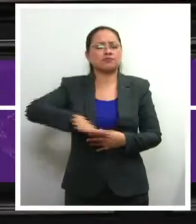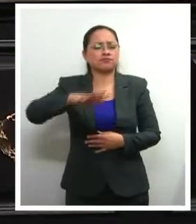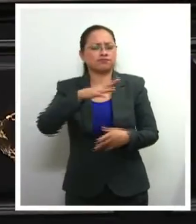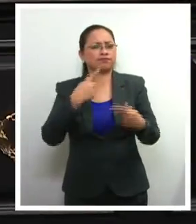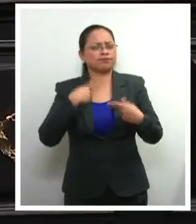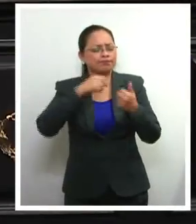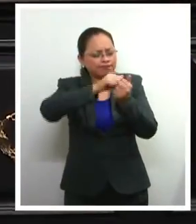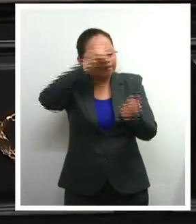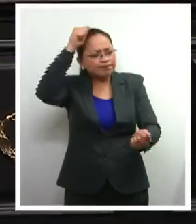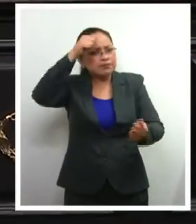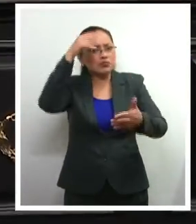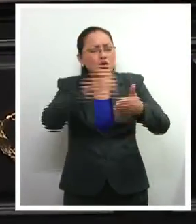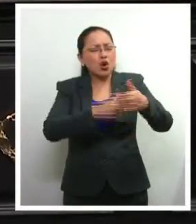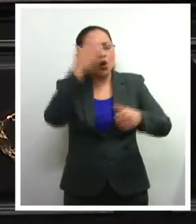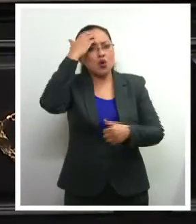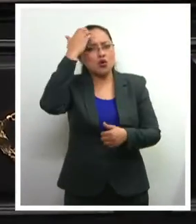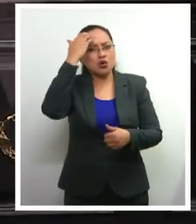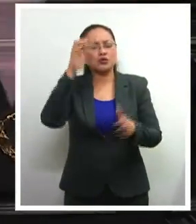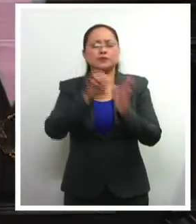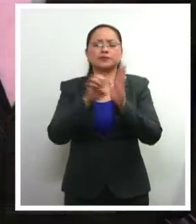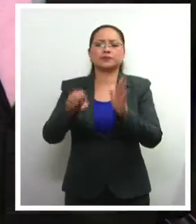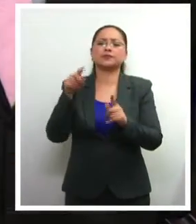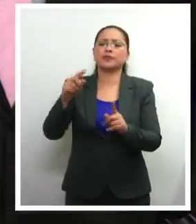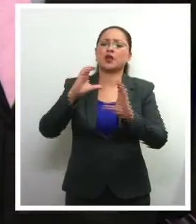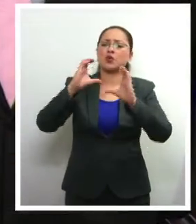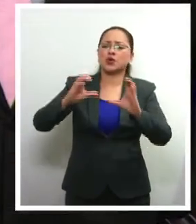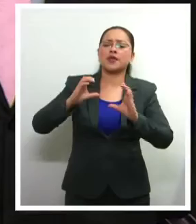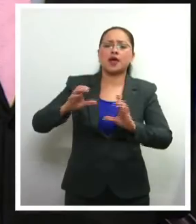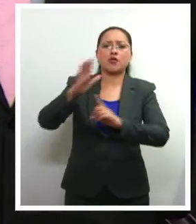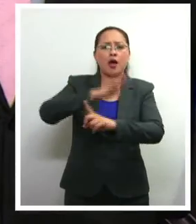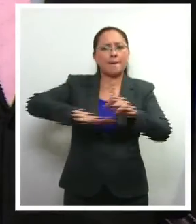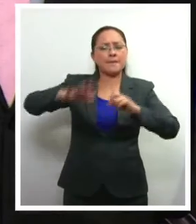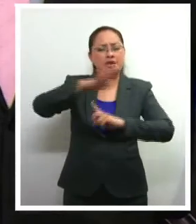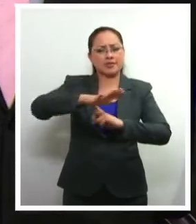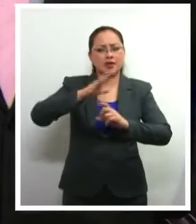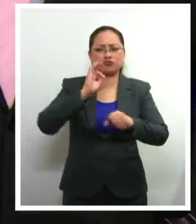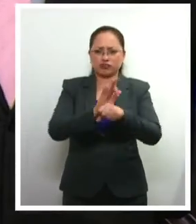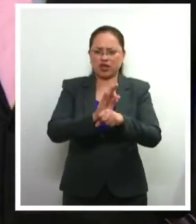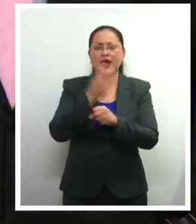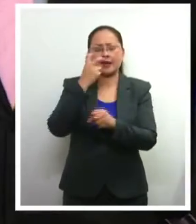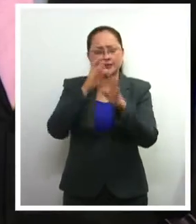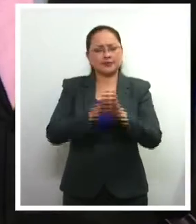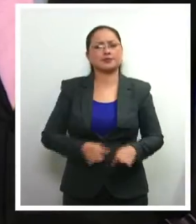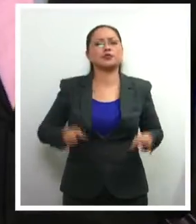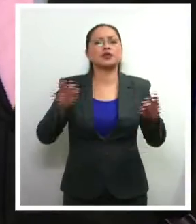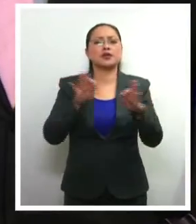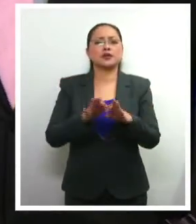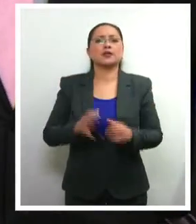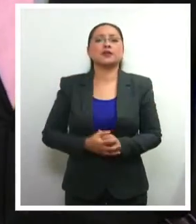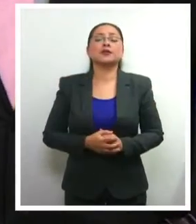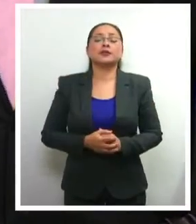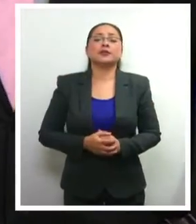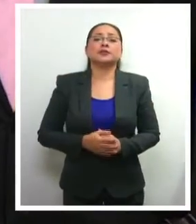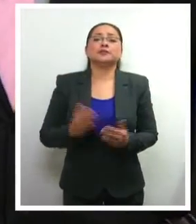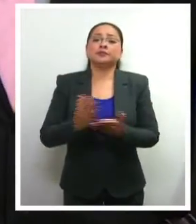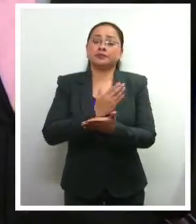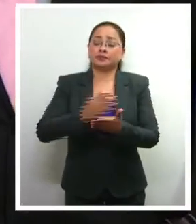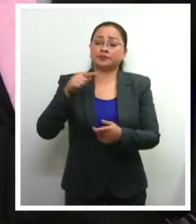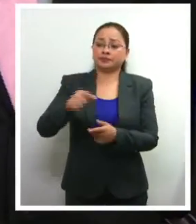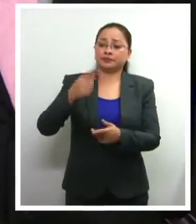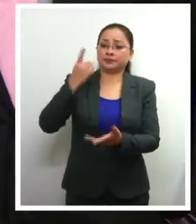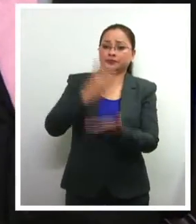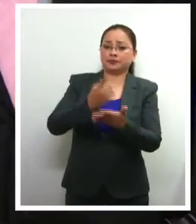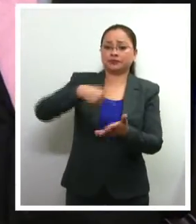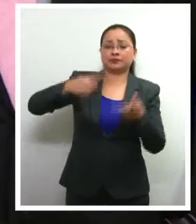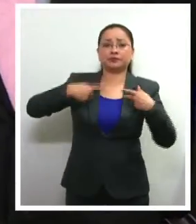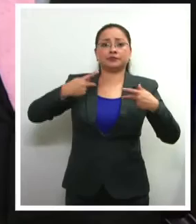entre ellas de manera destacada el cuidado al medio ambiente. Además, no solamente queremos que los habitantes